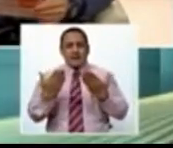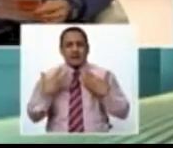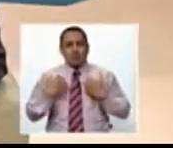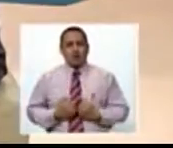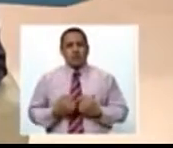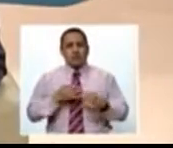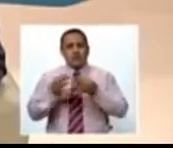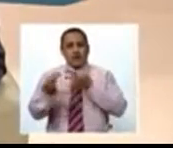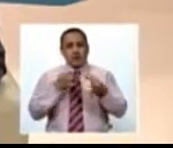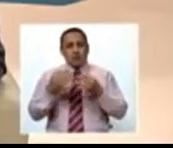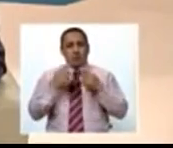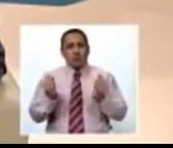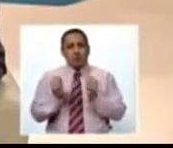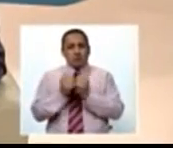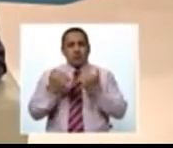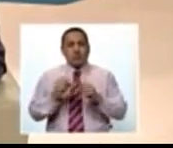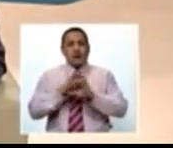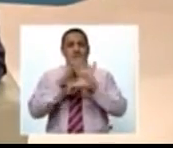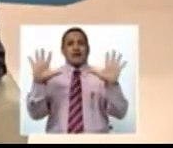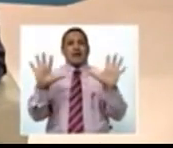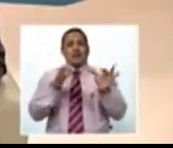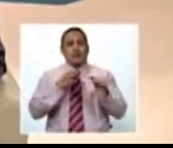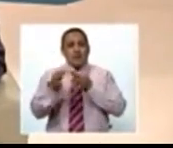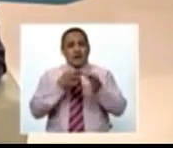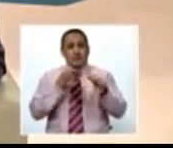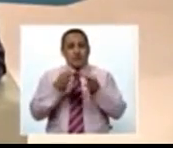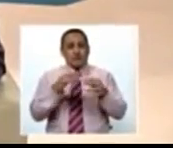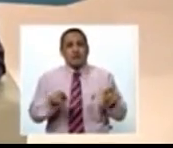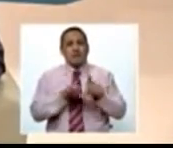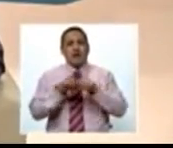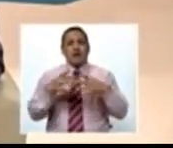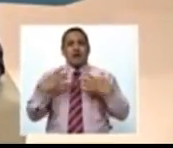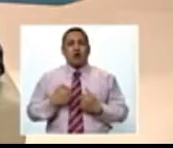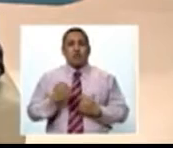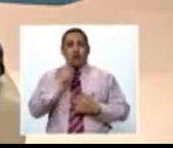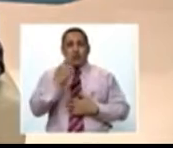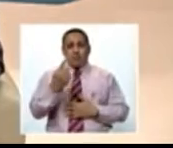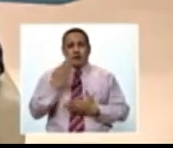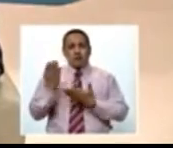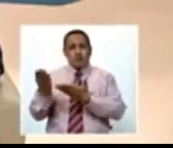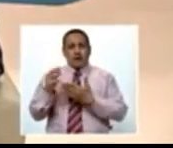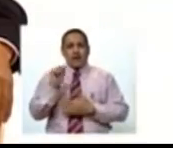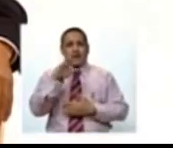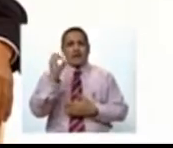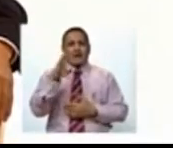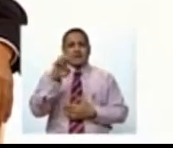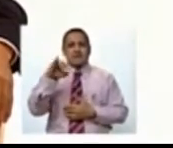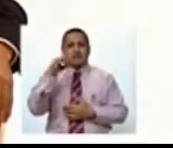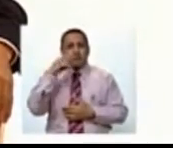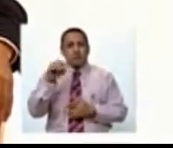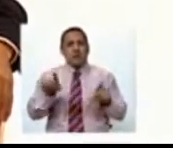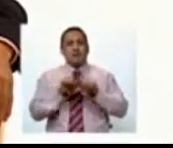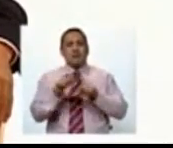doctor Oré, por haber estado con nosotros, clarísimo a sus alcances. Ha sido el doctor Arsenio Oré, profesor y además miembro fundador